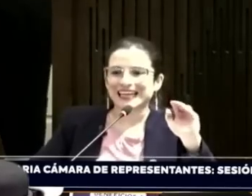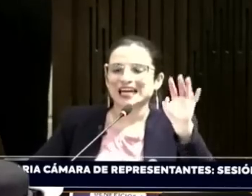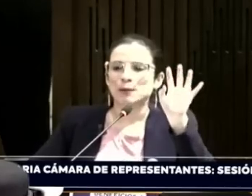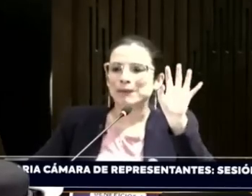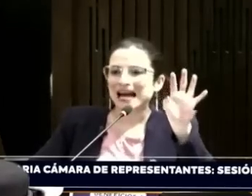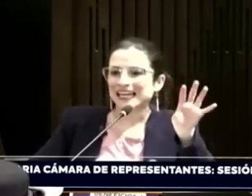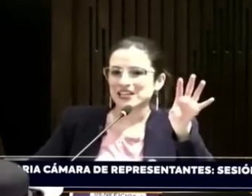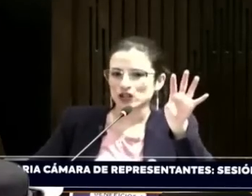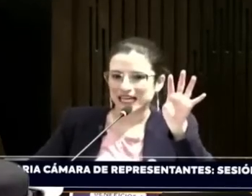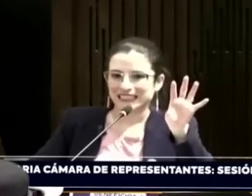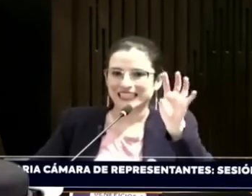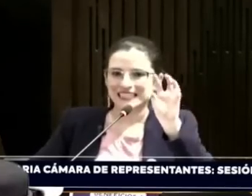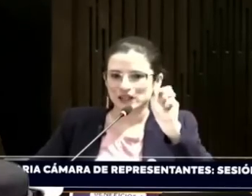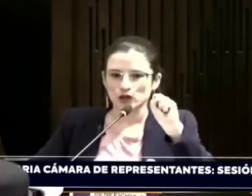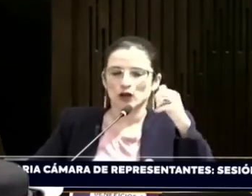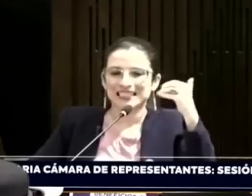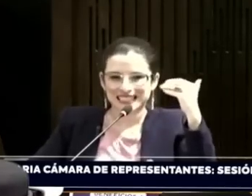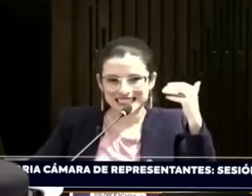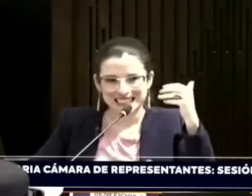los alcaldes,